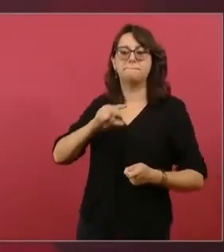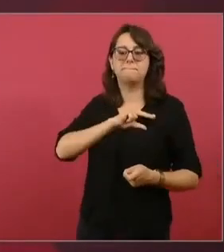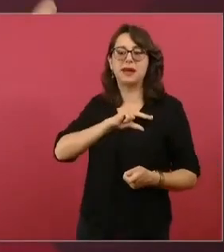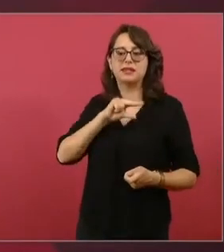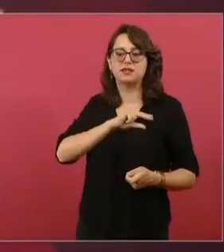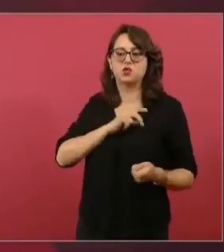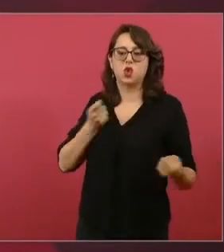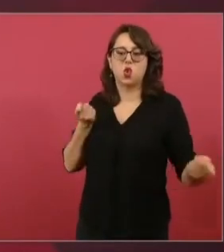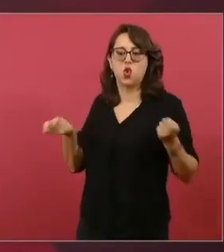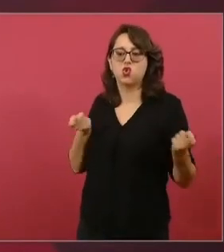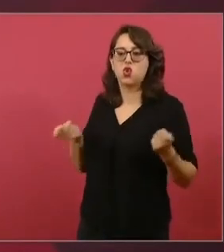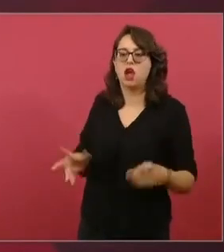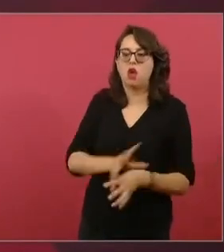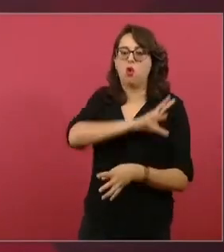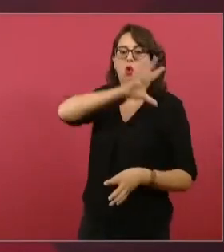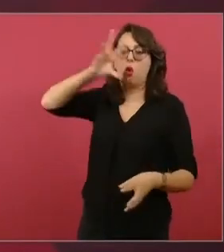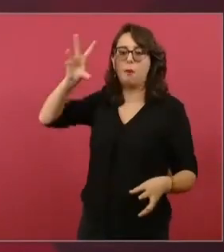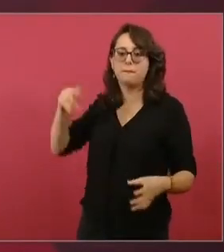Somos distintos,